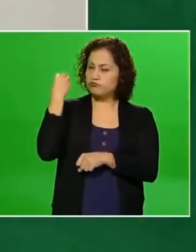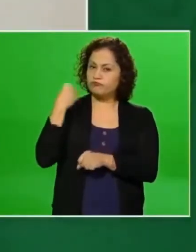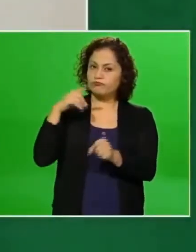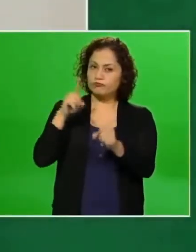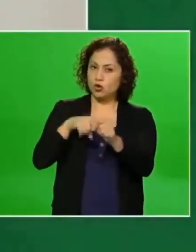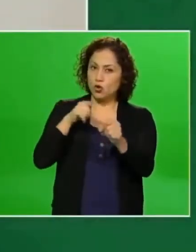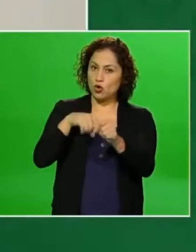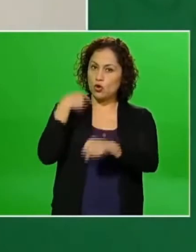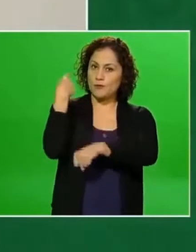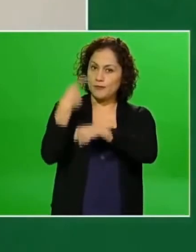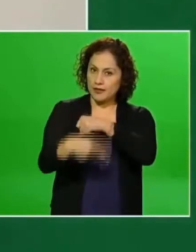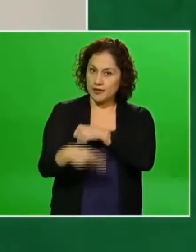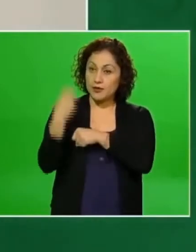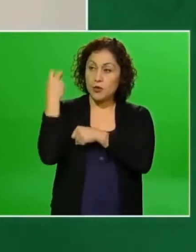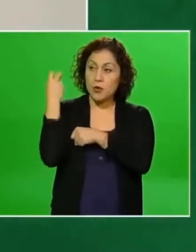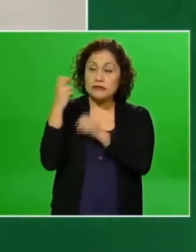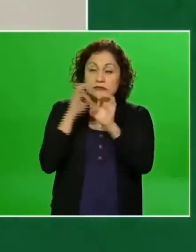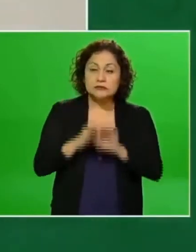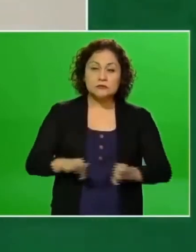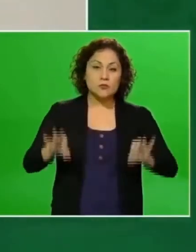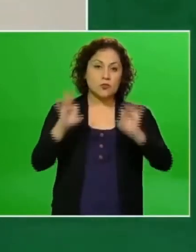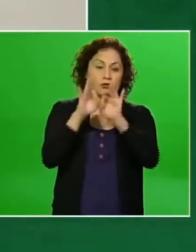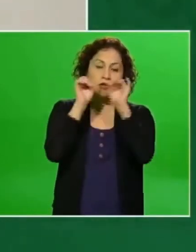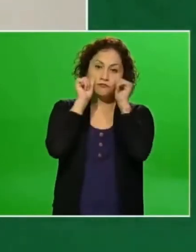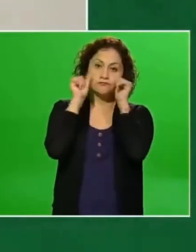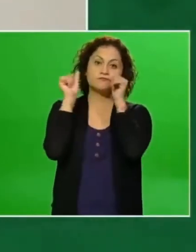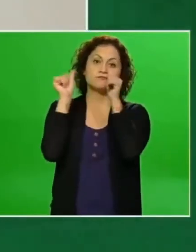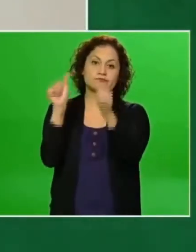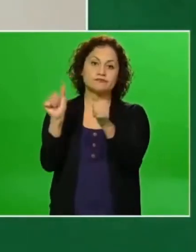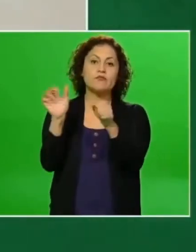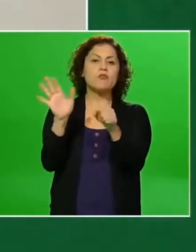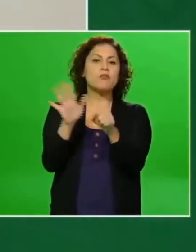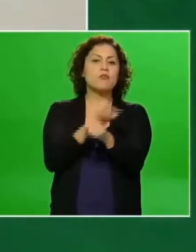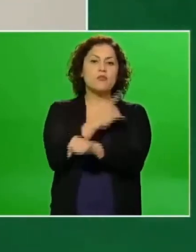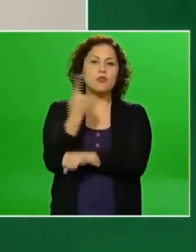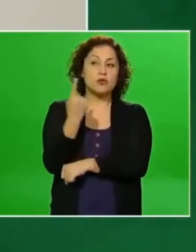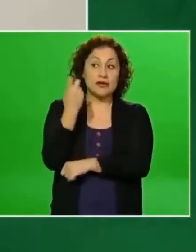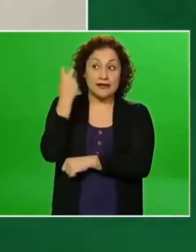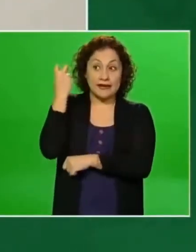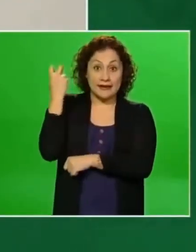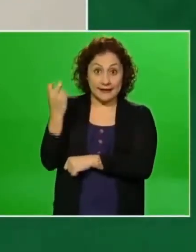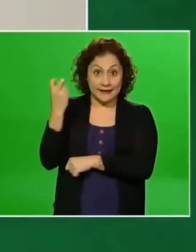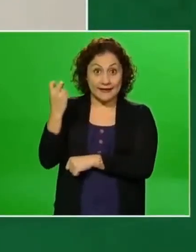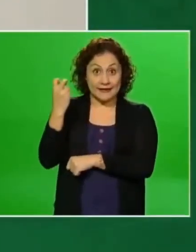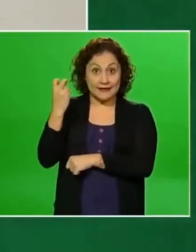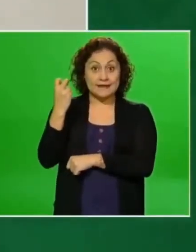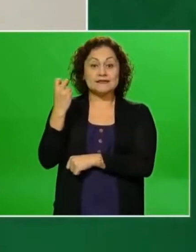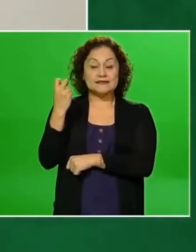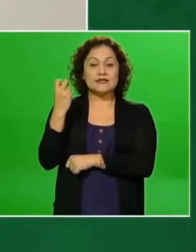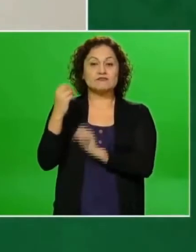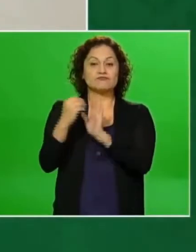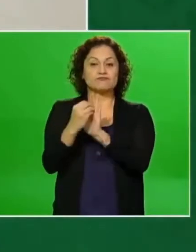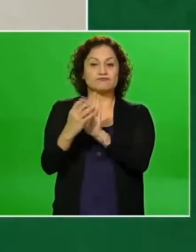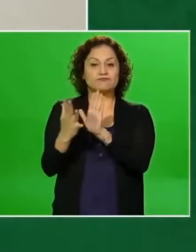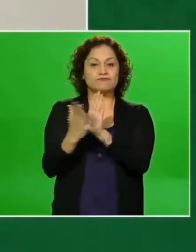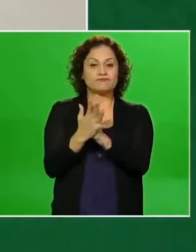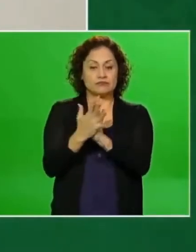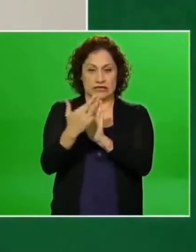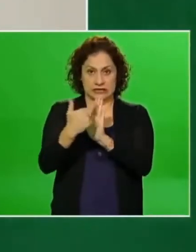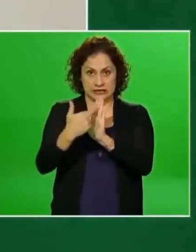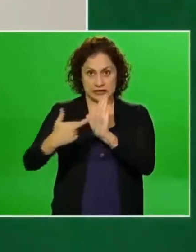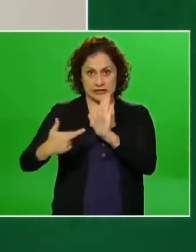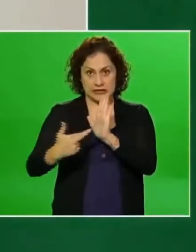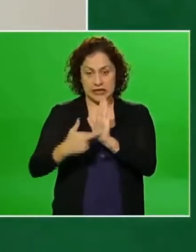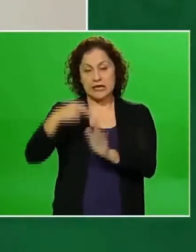es fundamental porque es uno de los elementos de seguridad que se normaron para el efecto